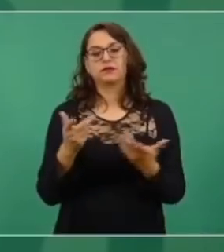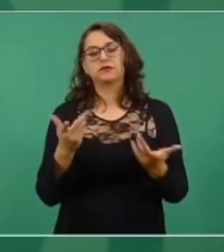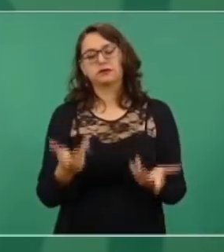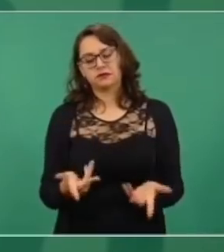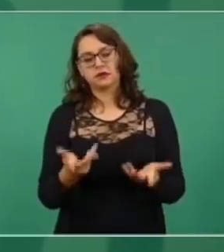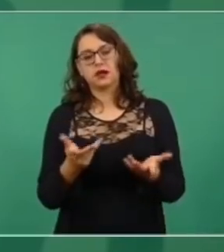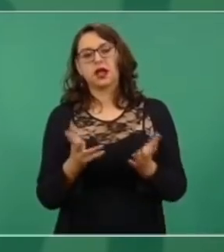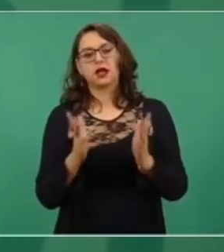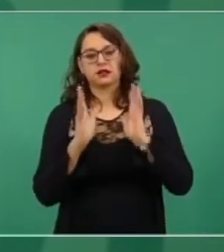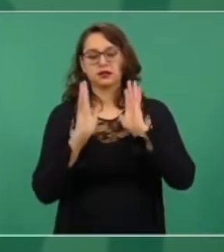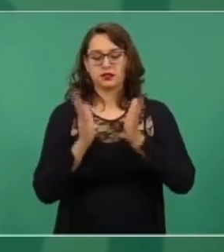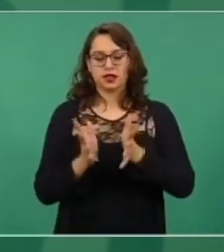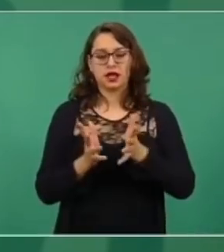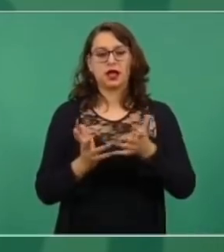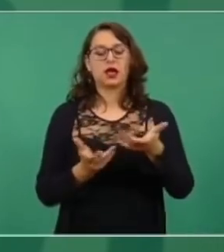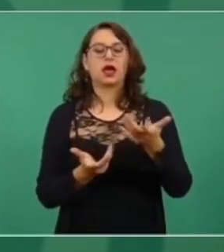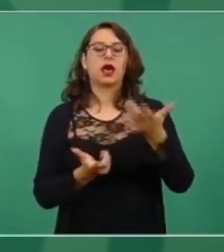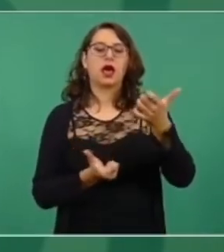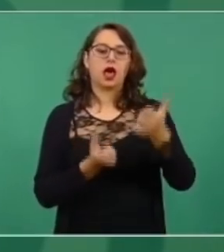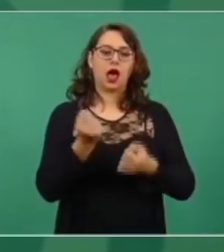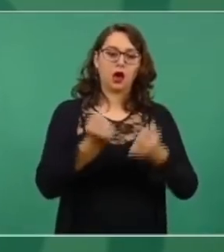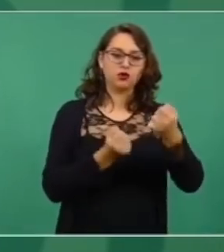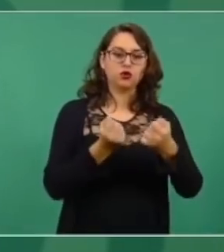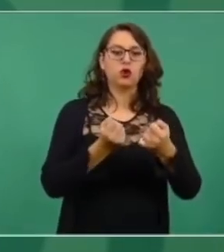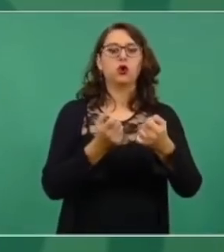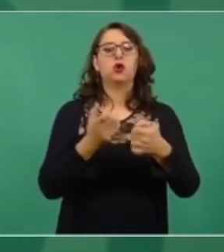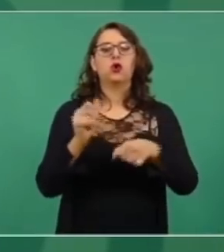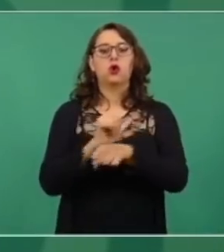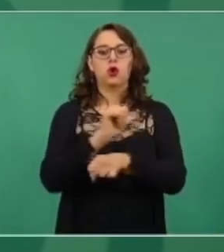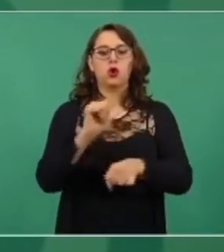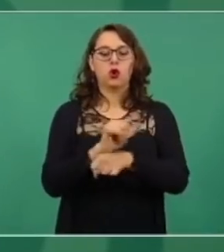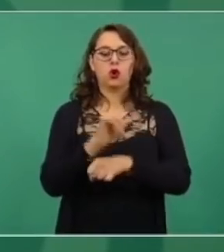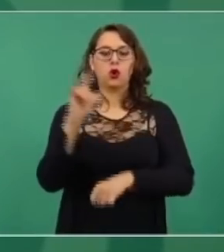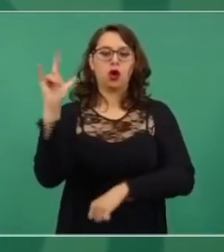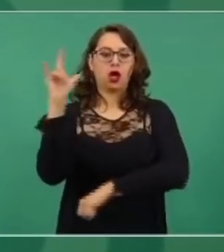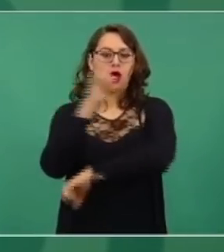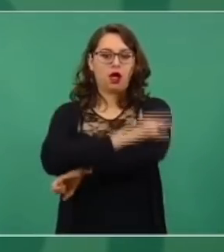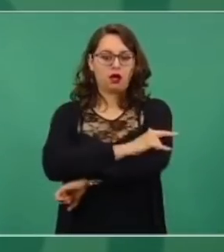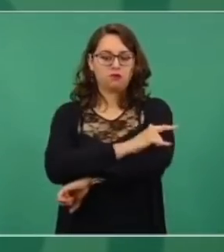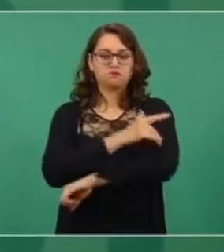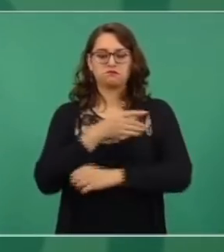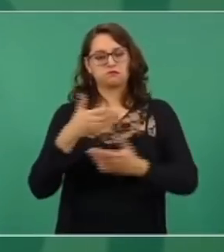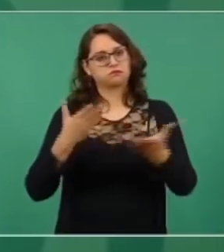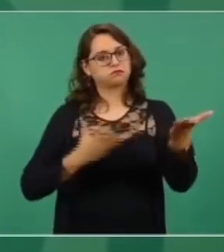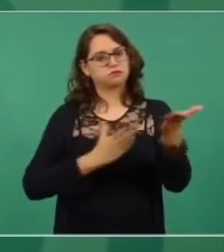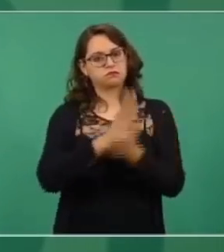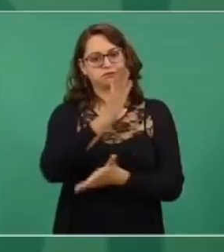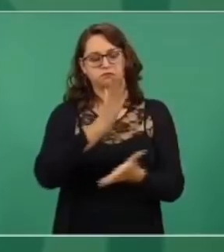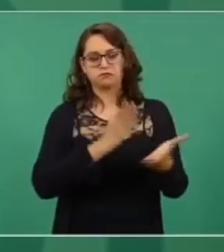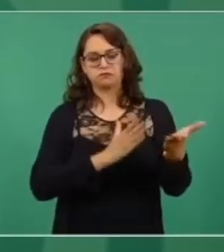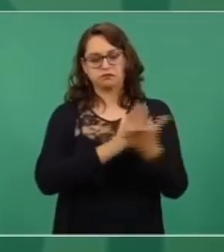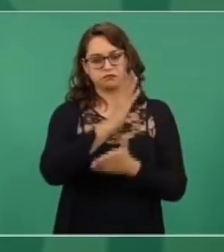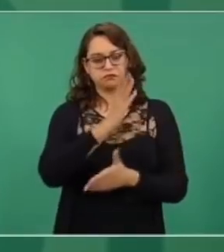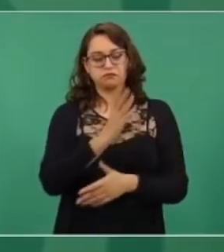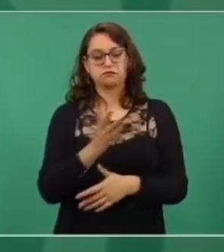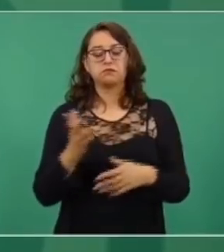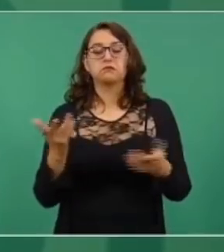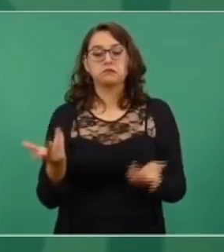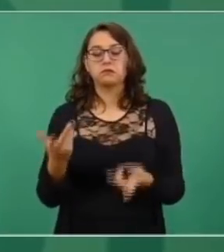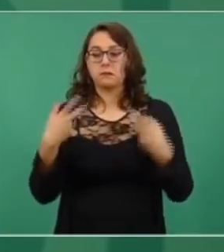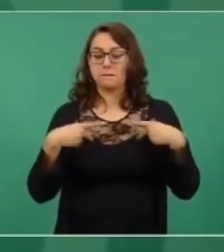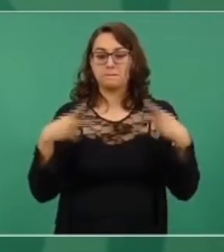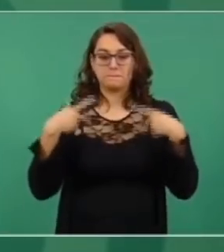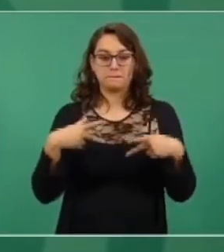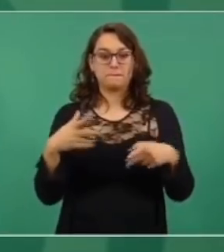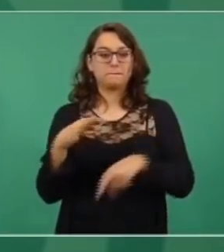viajes terrestres y aéreos a Estados Unidos para las personas que están vacunadas.